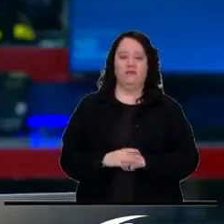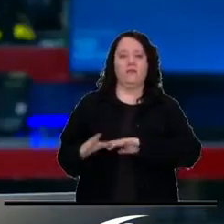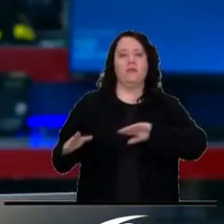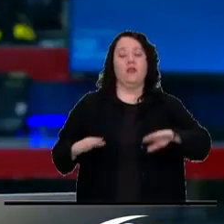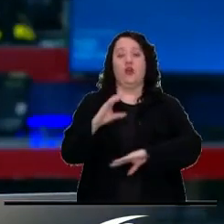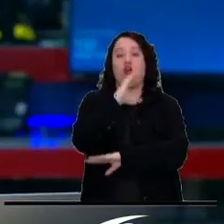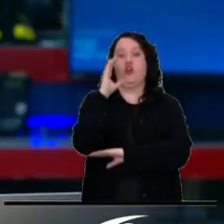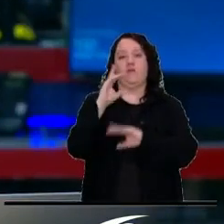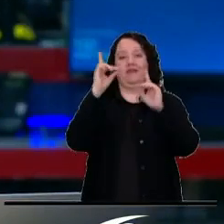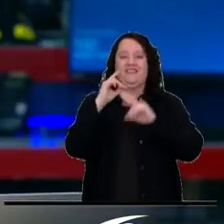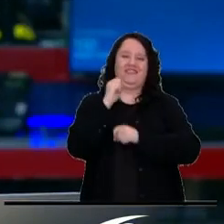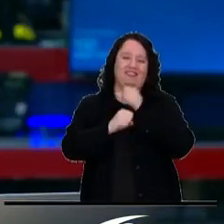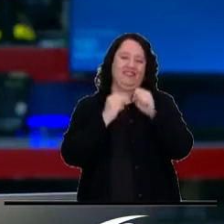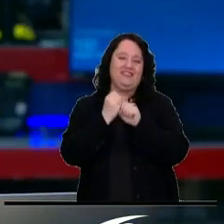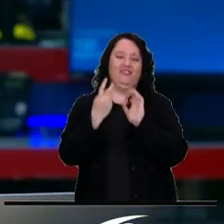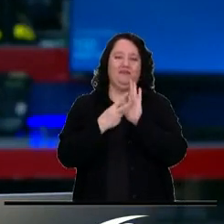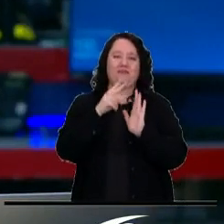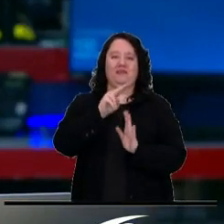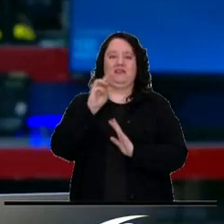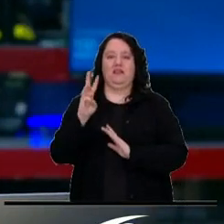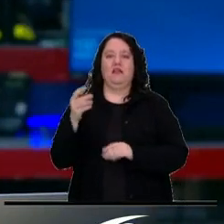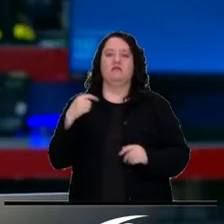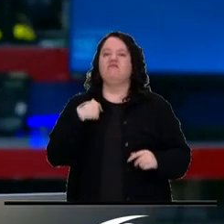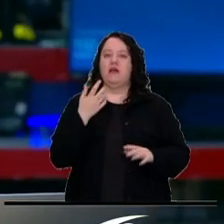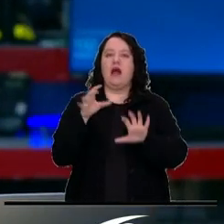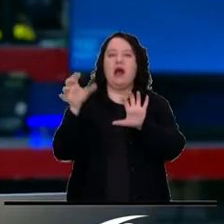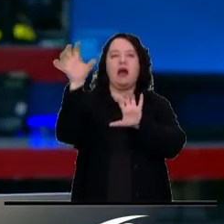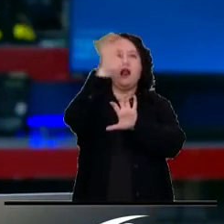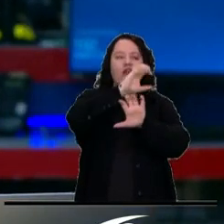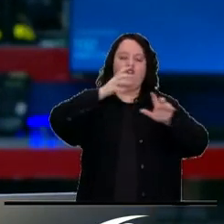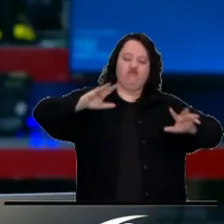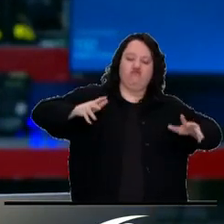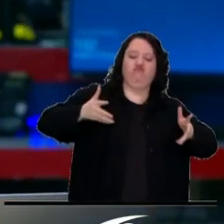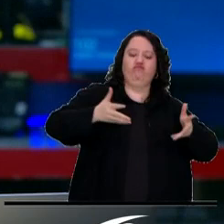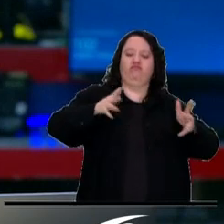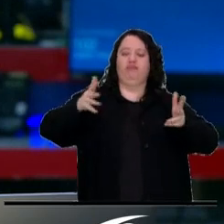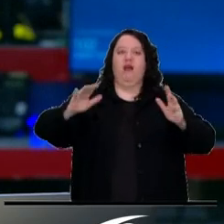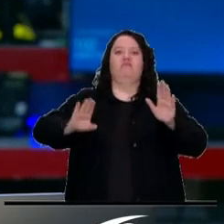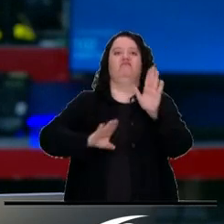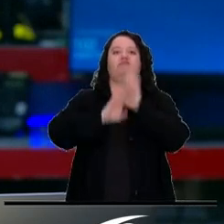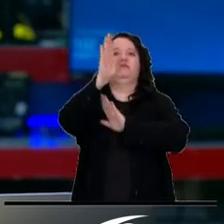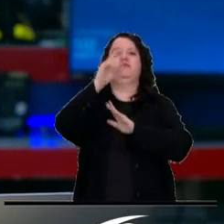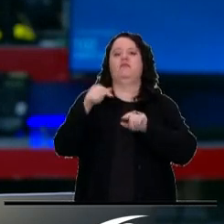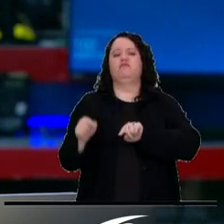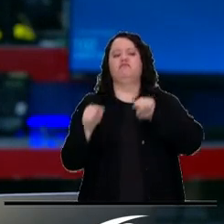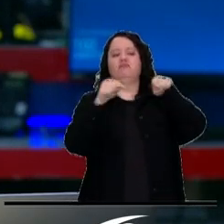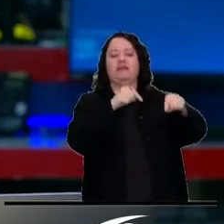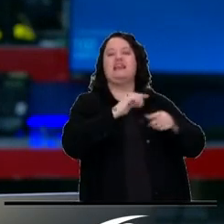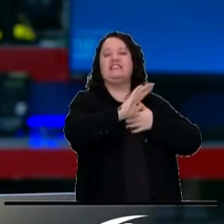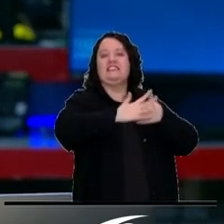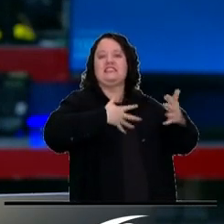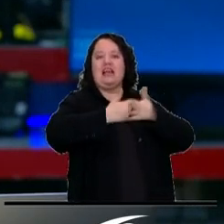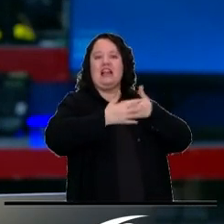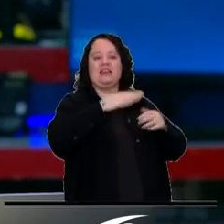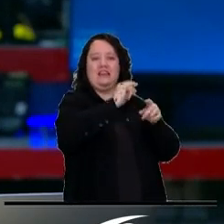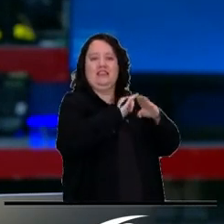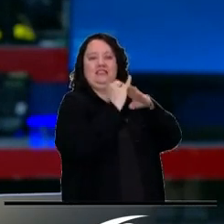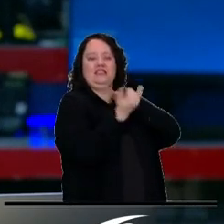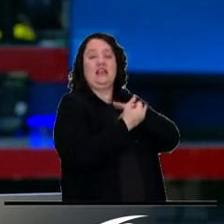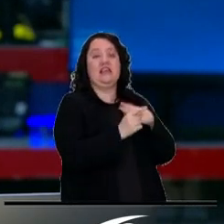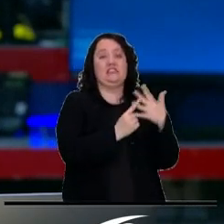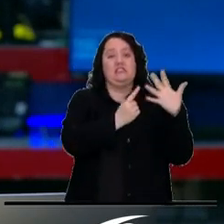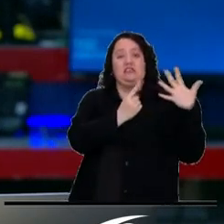Y Colombia decide 2023, el país se construye desde las regiones, se traslada hoy a la isla de San Andrés, donde 6 personas